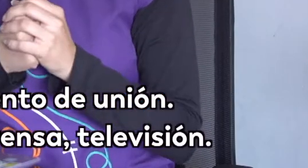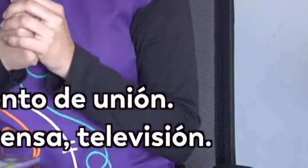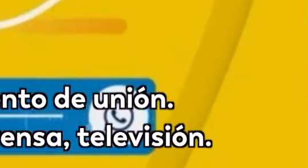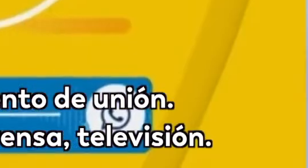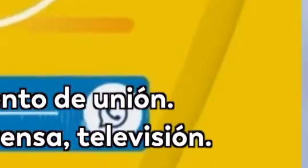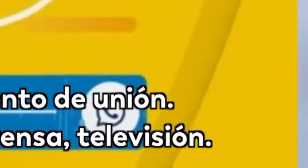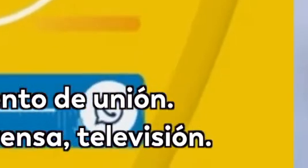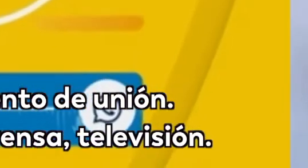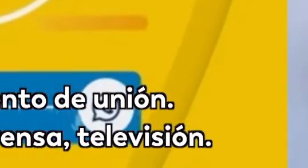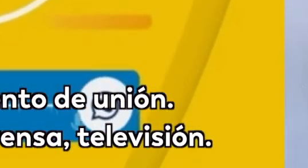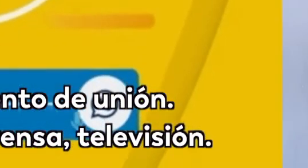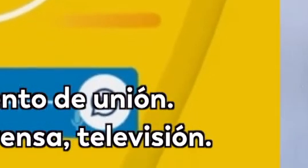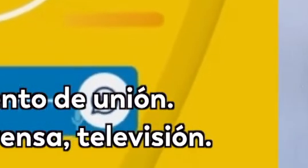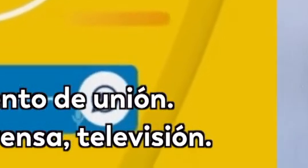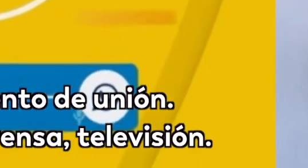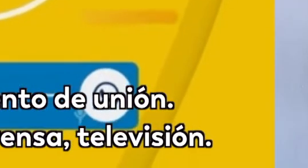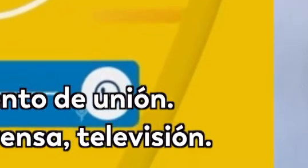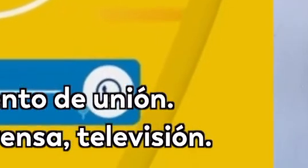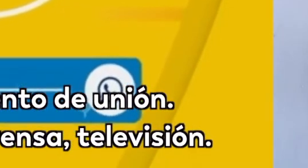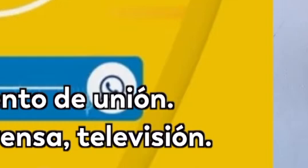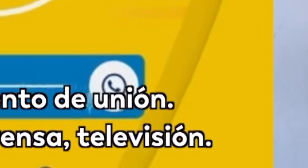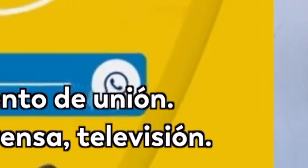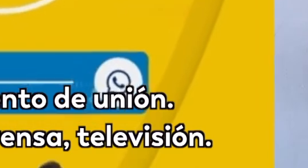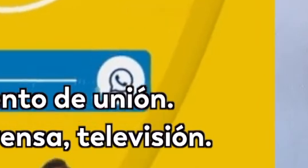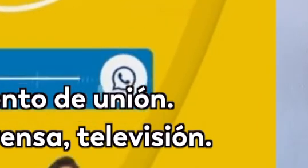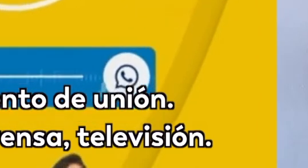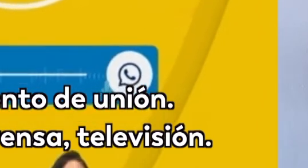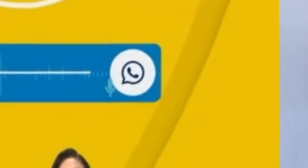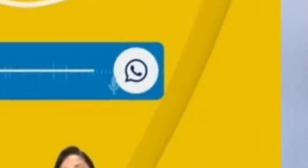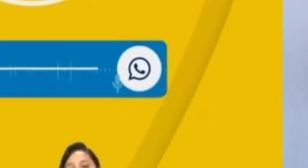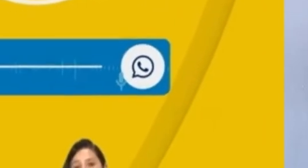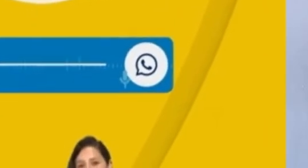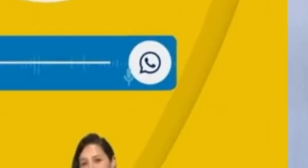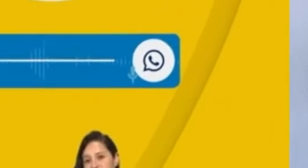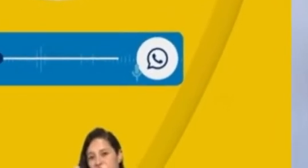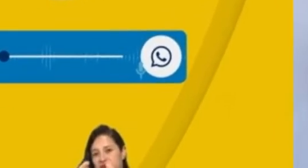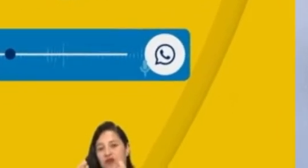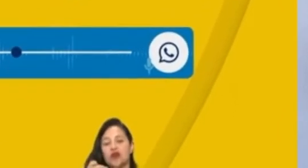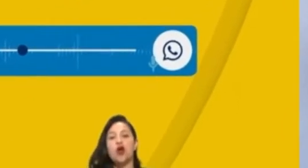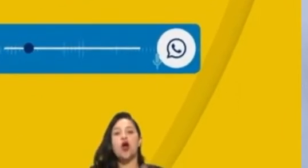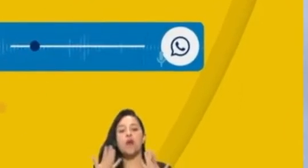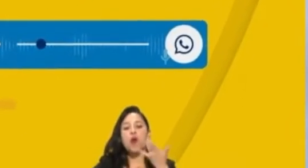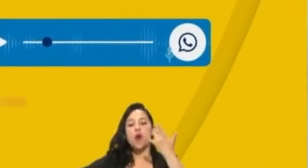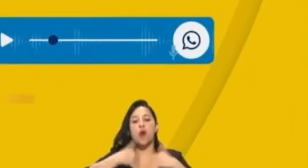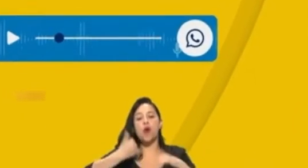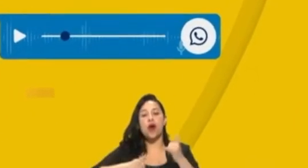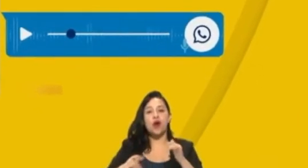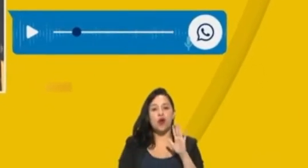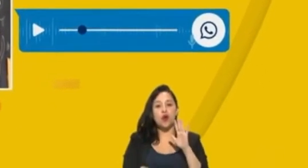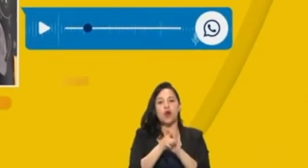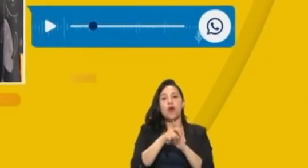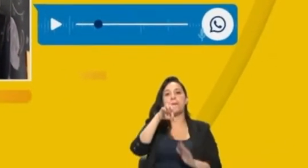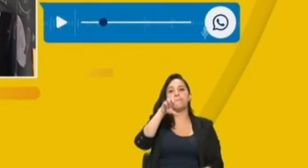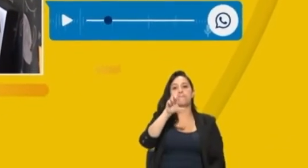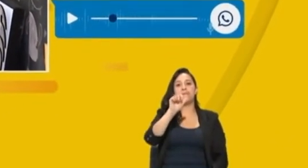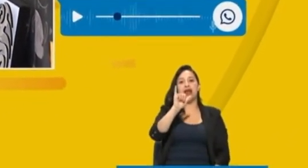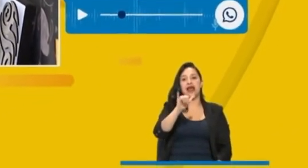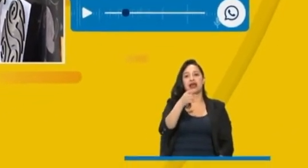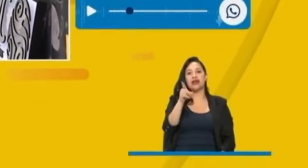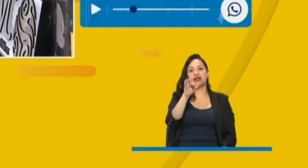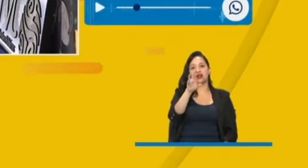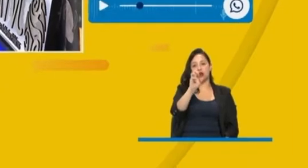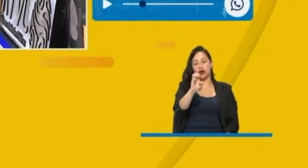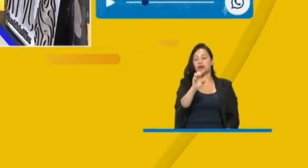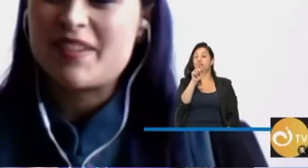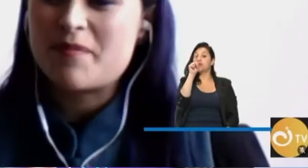de unión, aprovechando radio, prensa, televisión. Yo tuve la oportunidad de participar en RTVC y lo más bonito fue que los niños